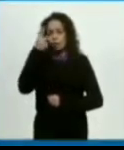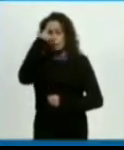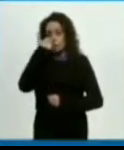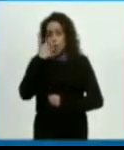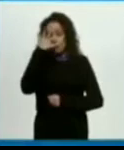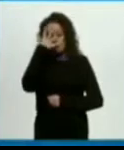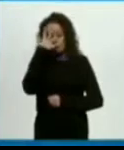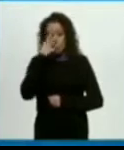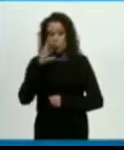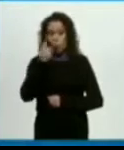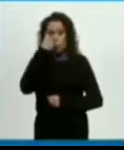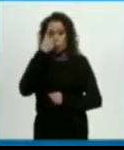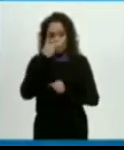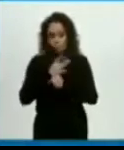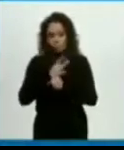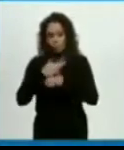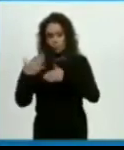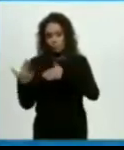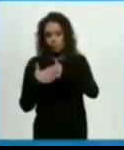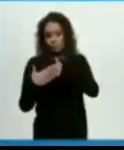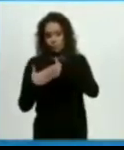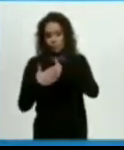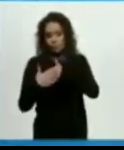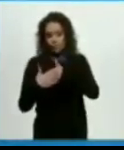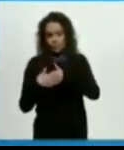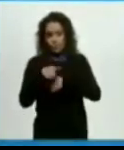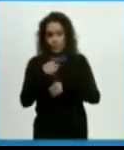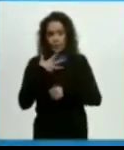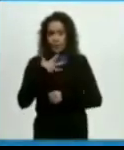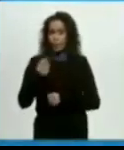un lado. Entonces aquí tenemos